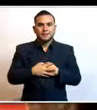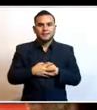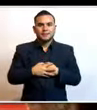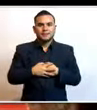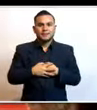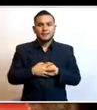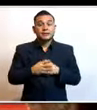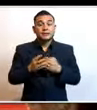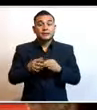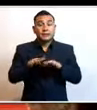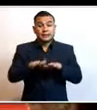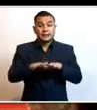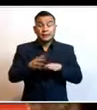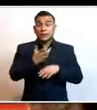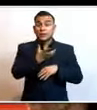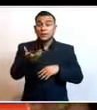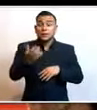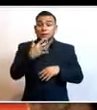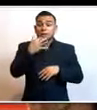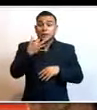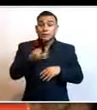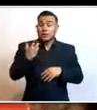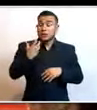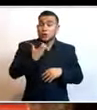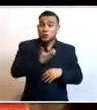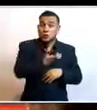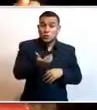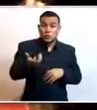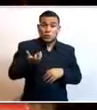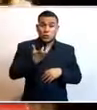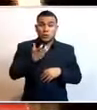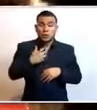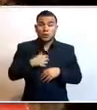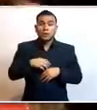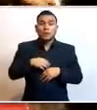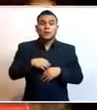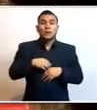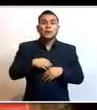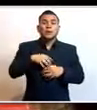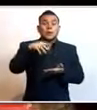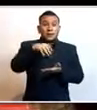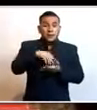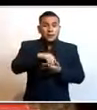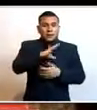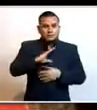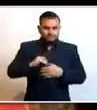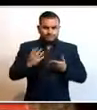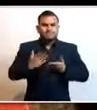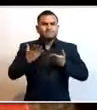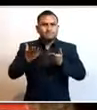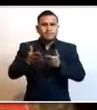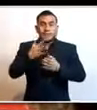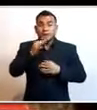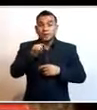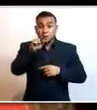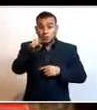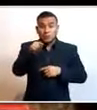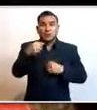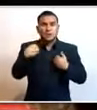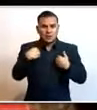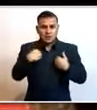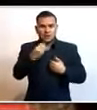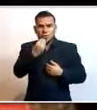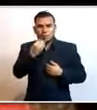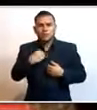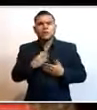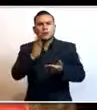Y les quiero agradecer a todos y les quiero pedir a todos, al pueblo salveño, al que pueda ayudar, ayude. Si usted tiene y le sobra, ayude